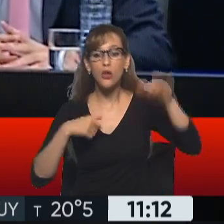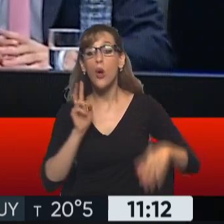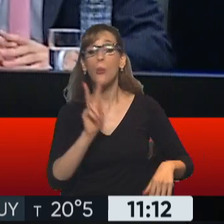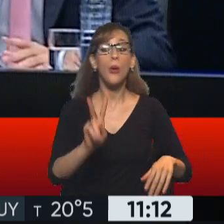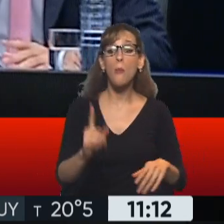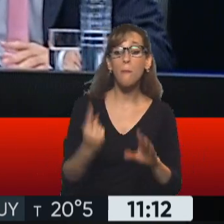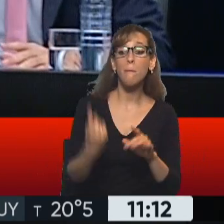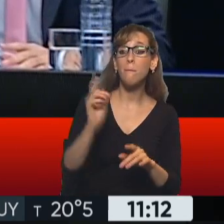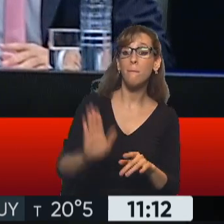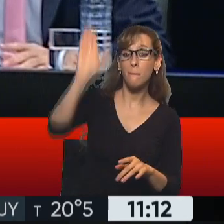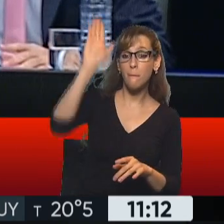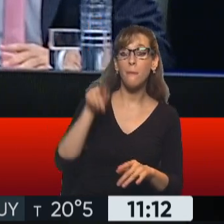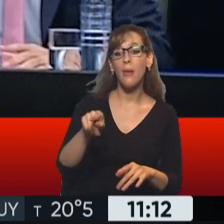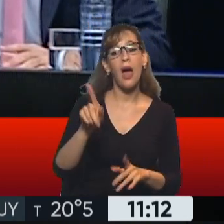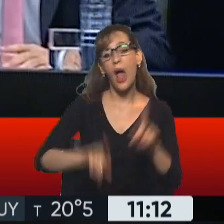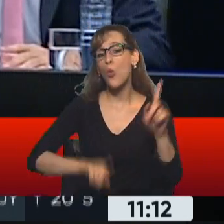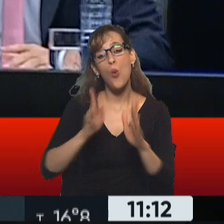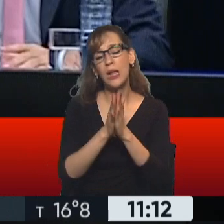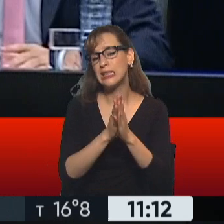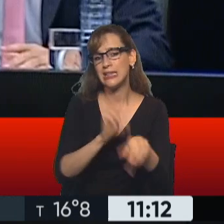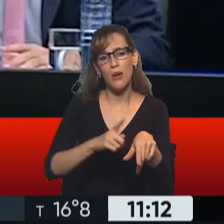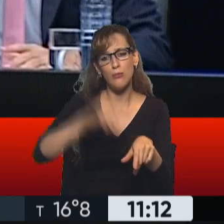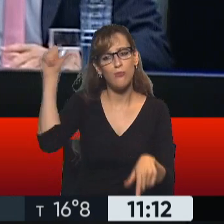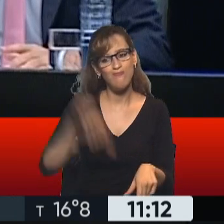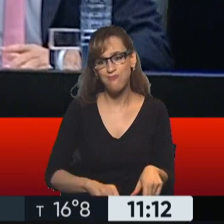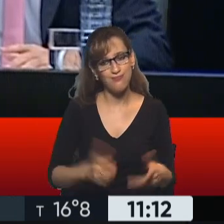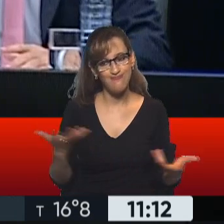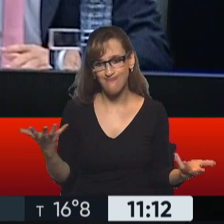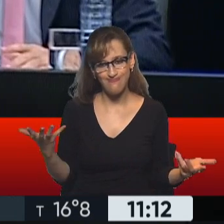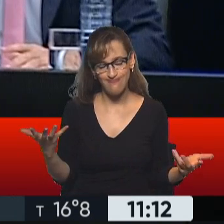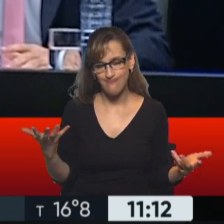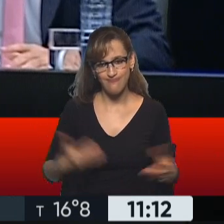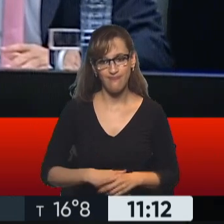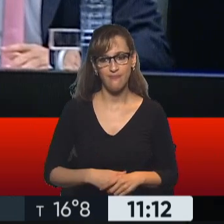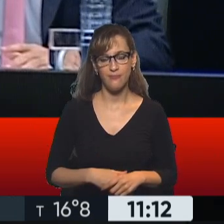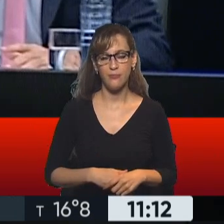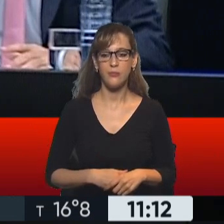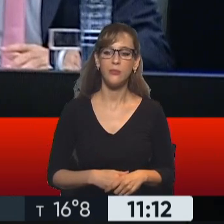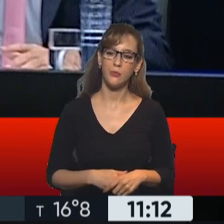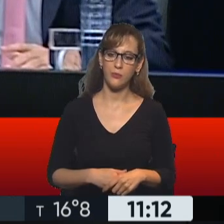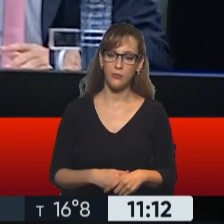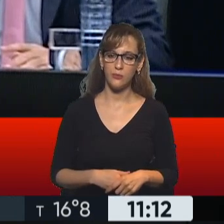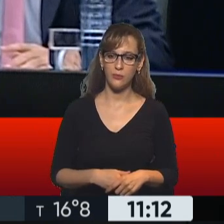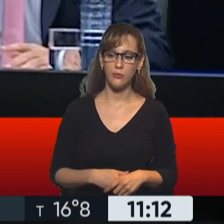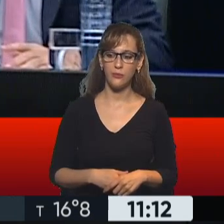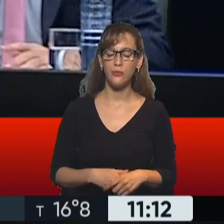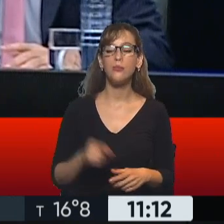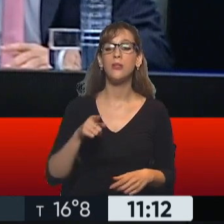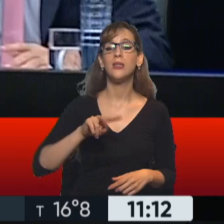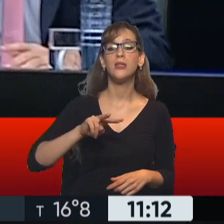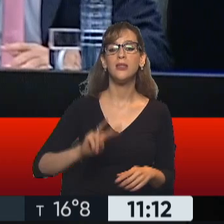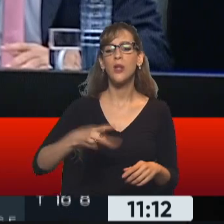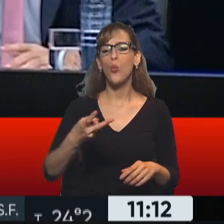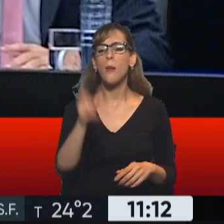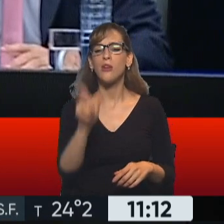levantaron y algunas lamentablemente no vamos a poder satisfacer, insisto, por una cuestión de tiempo. La segunda mano que se